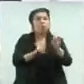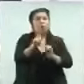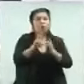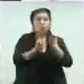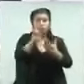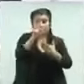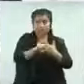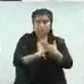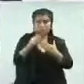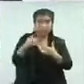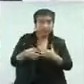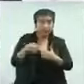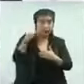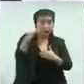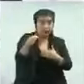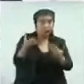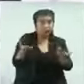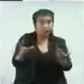pero realmente